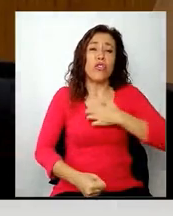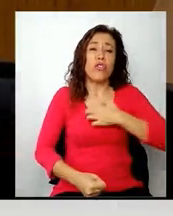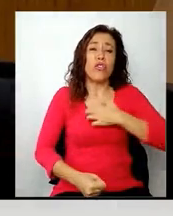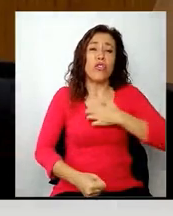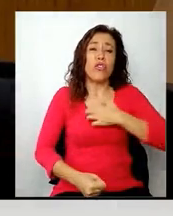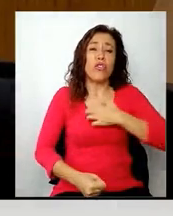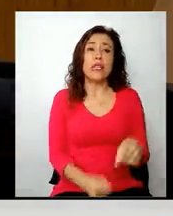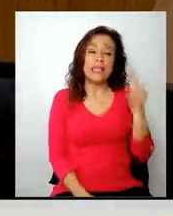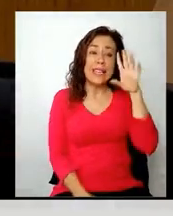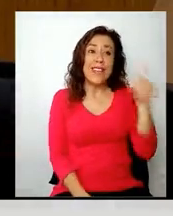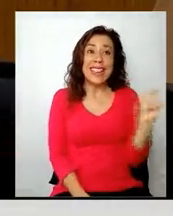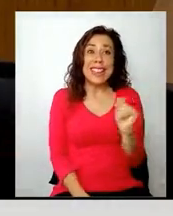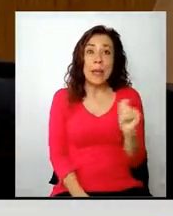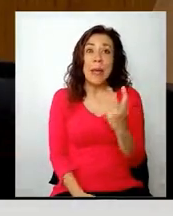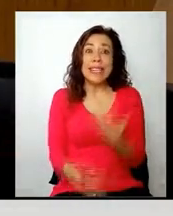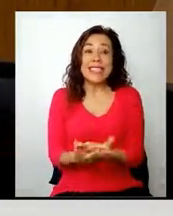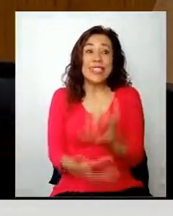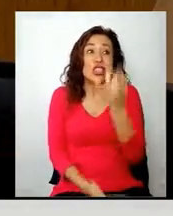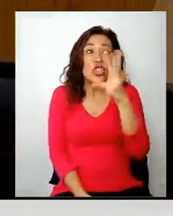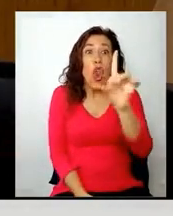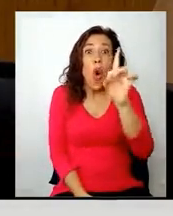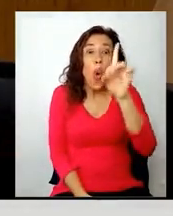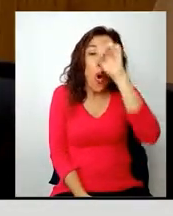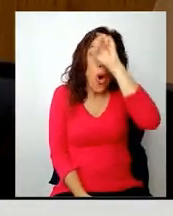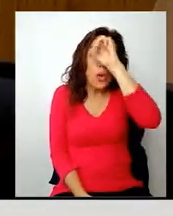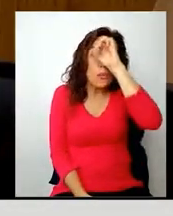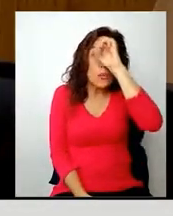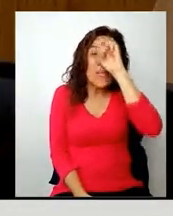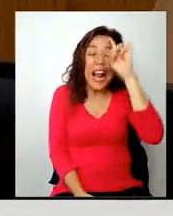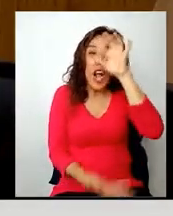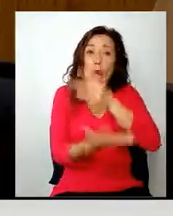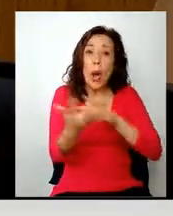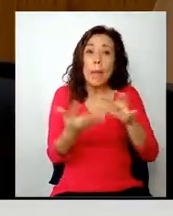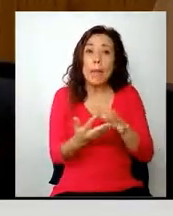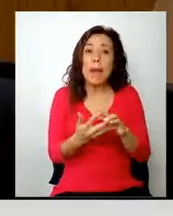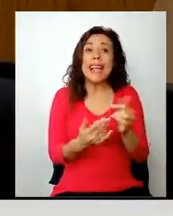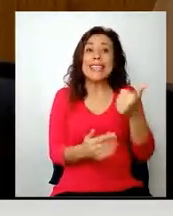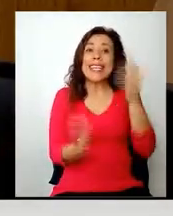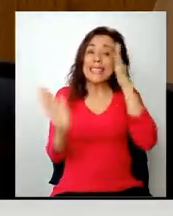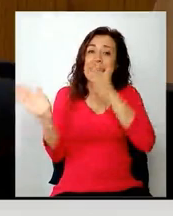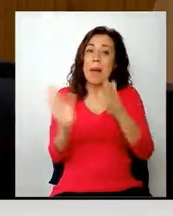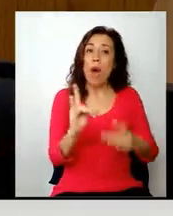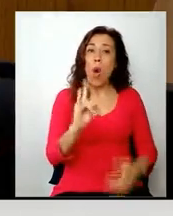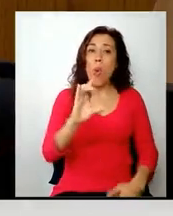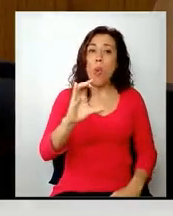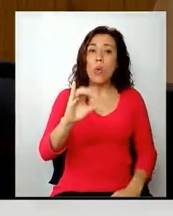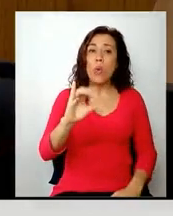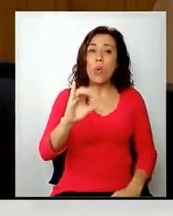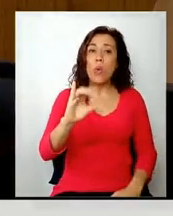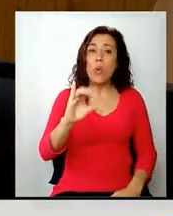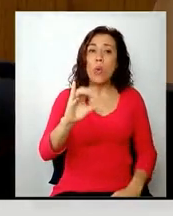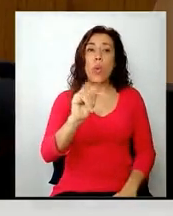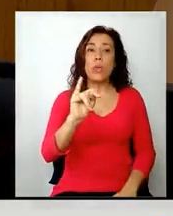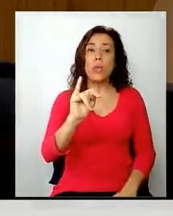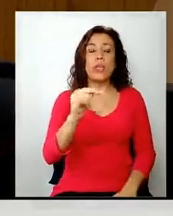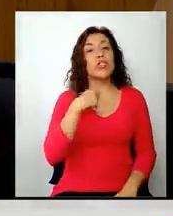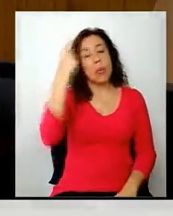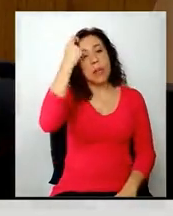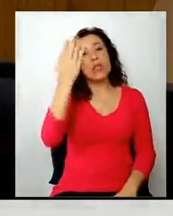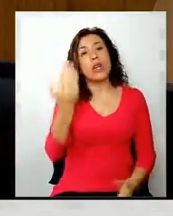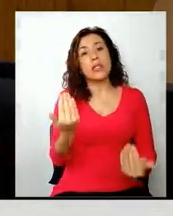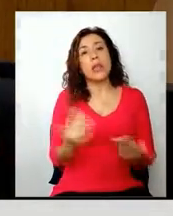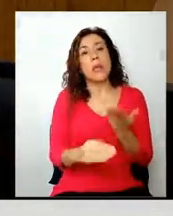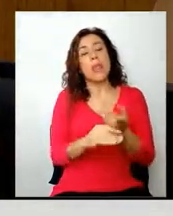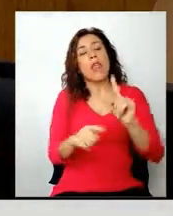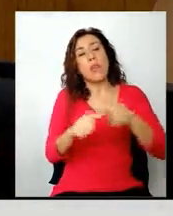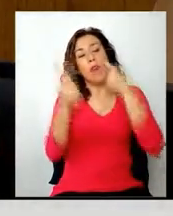tarapacá hay un solo Recinto de salud Público de alta complejidad con seis camas UCI y cinco UCI considero pertinentes solicitar una revaluación en la